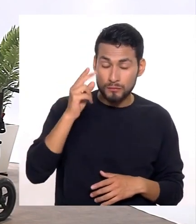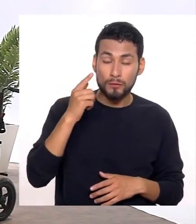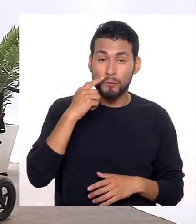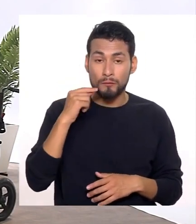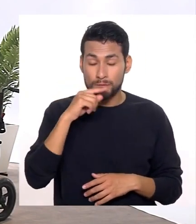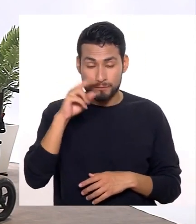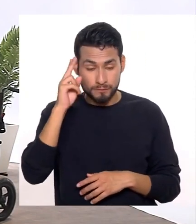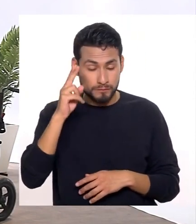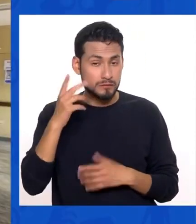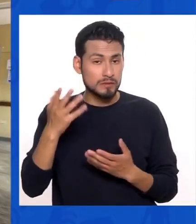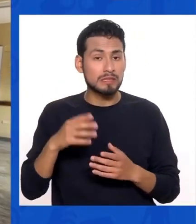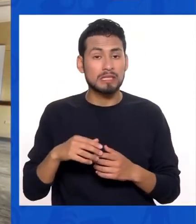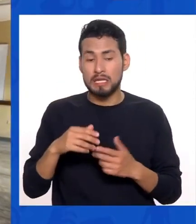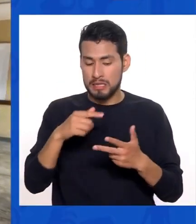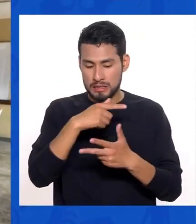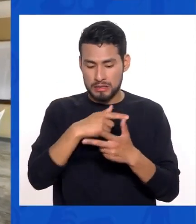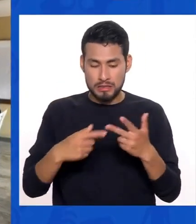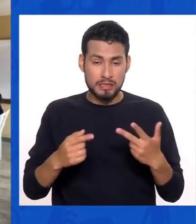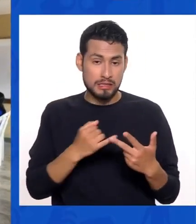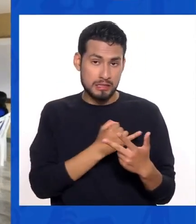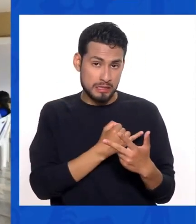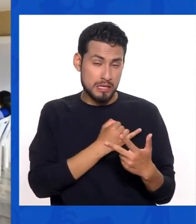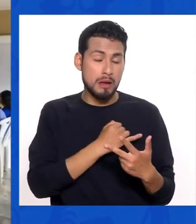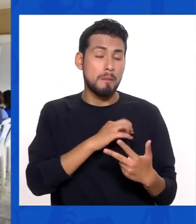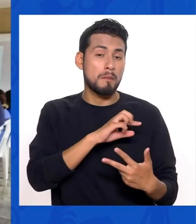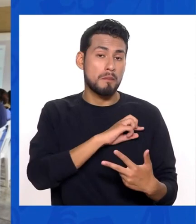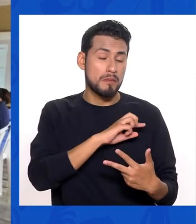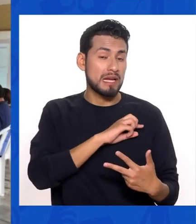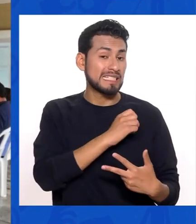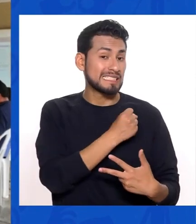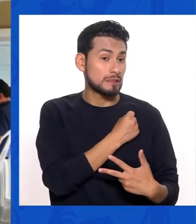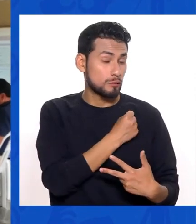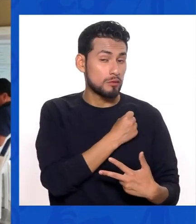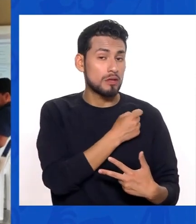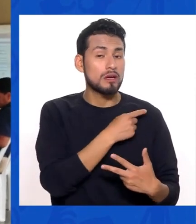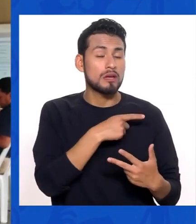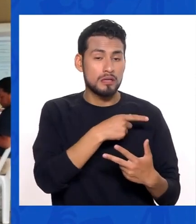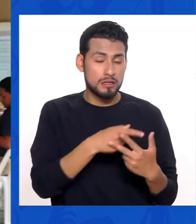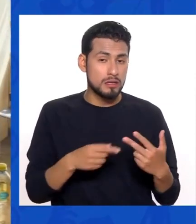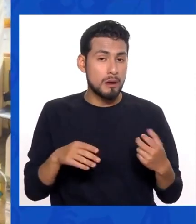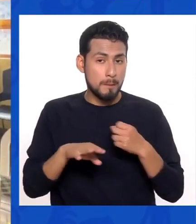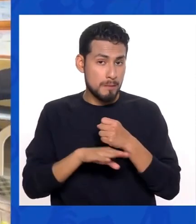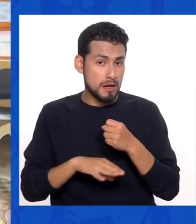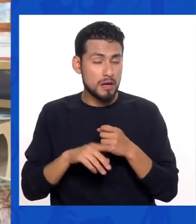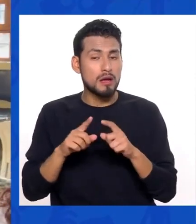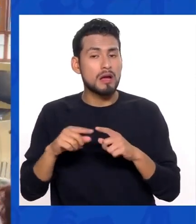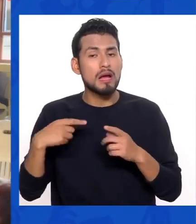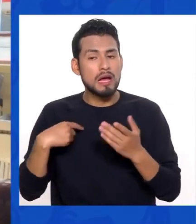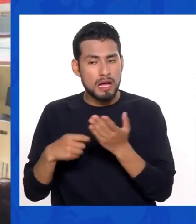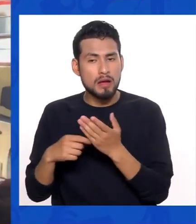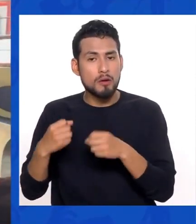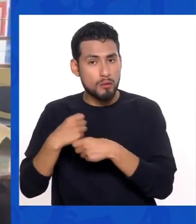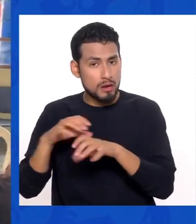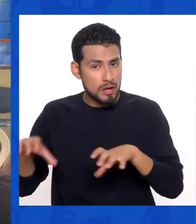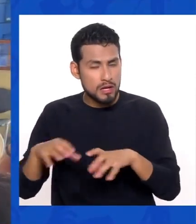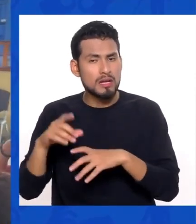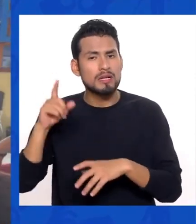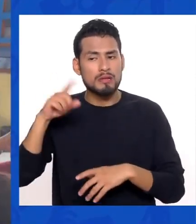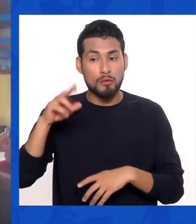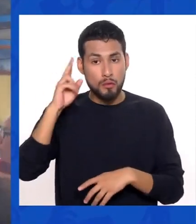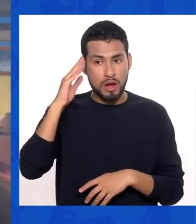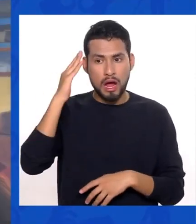los tres niveles, inicial, primaria, secundaria, de la básica alternativa y la técnico-productiva, deben